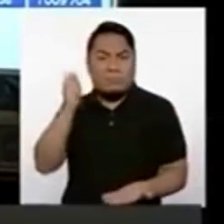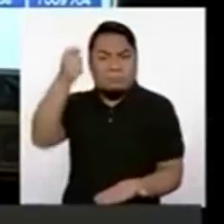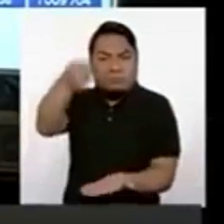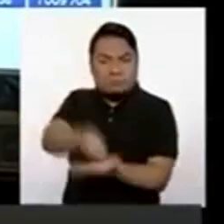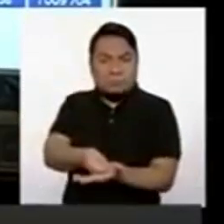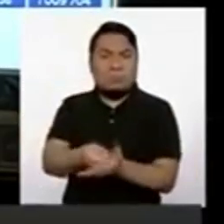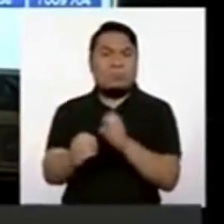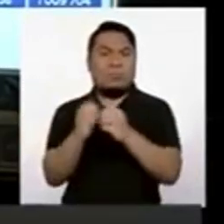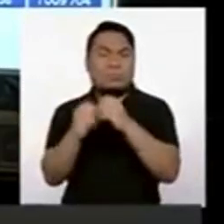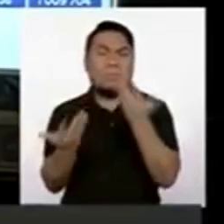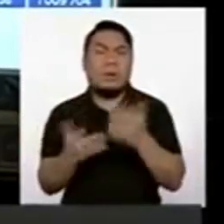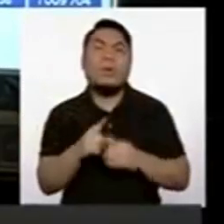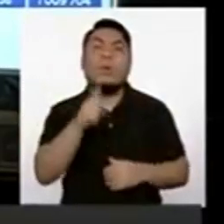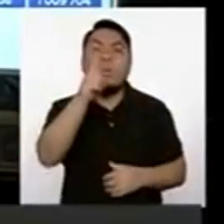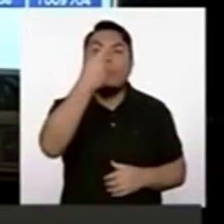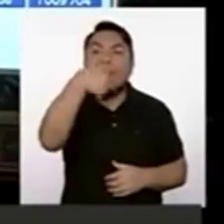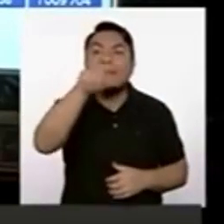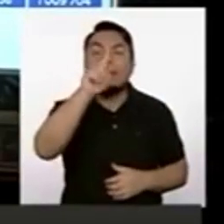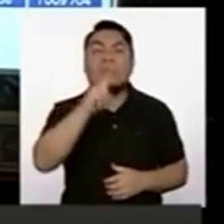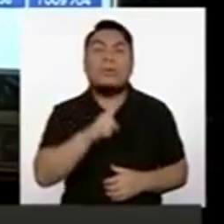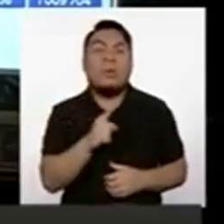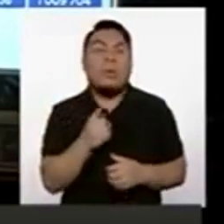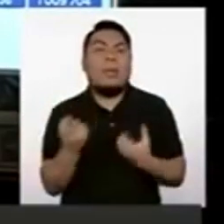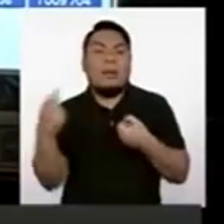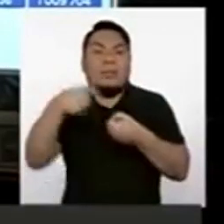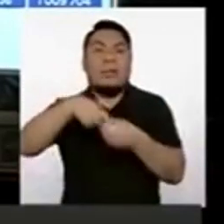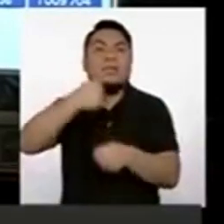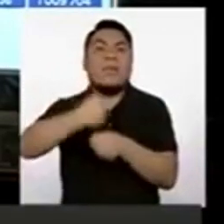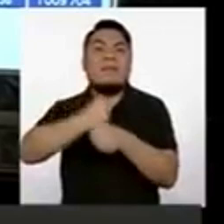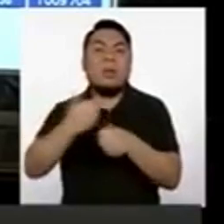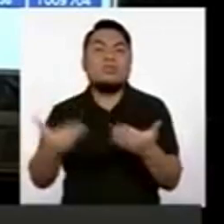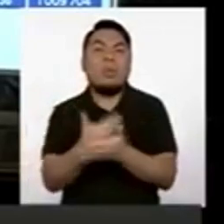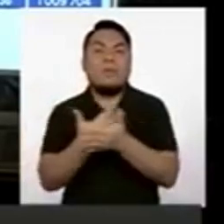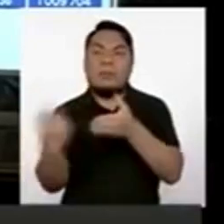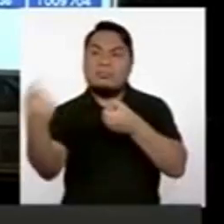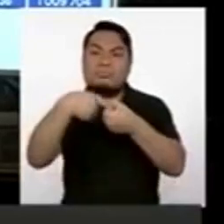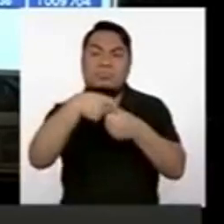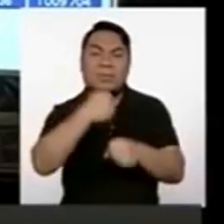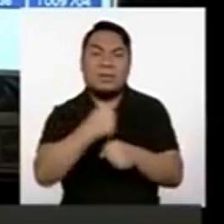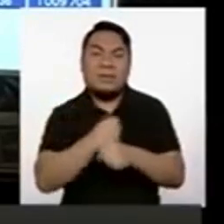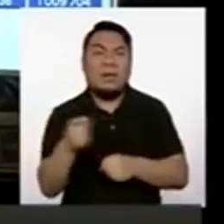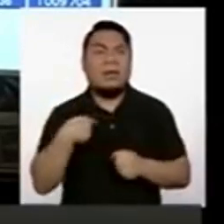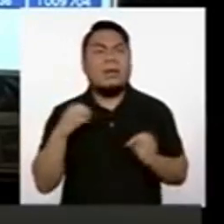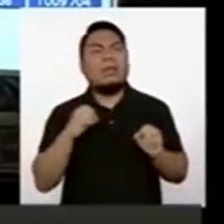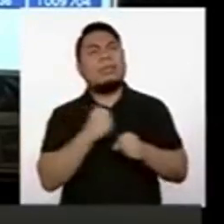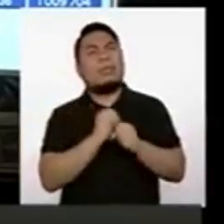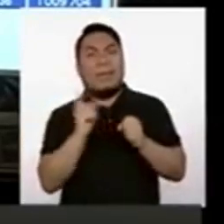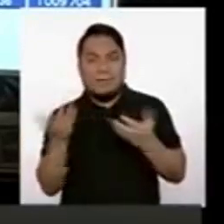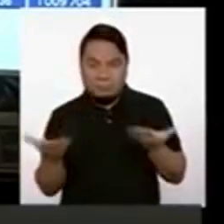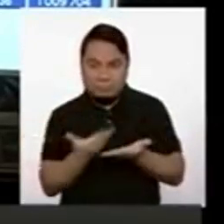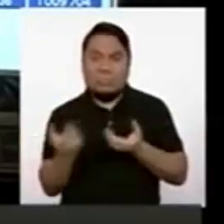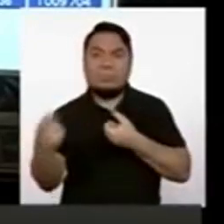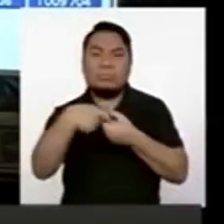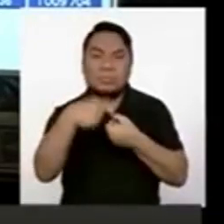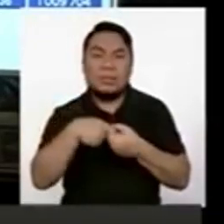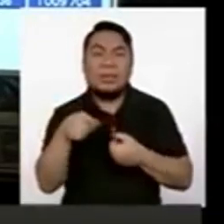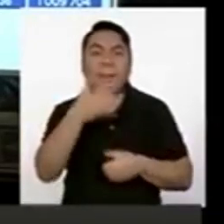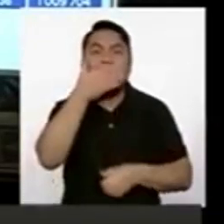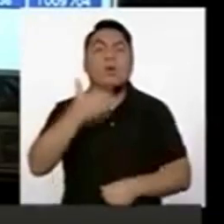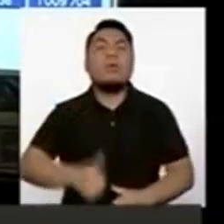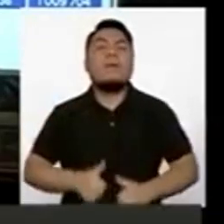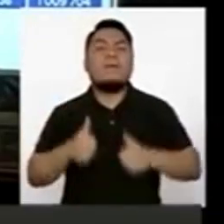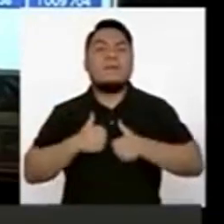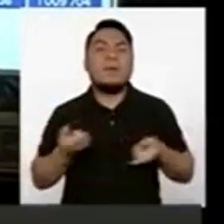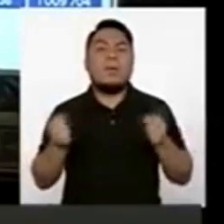generar 1.000.000 de puestos de trabajo, sino en la mejora del nivel de vida cuando la ciudad